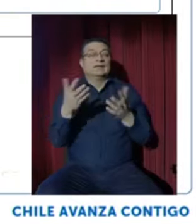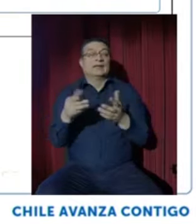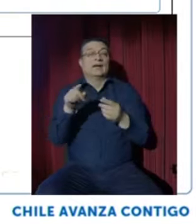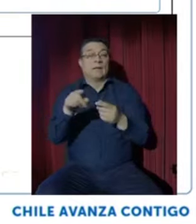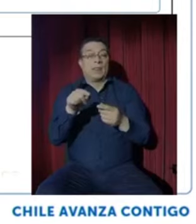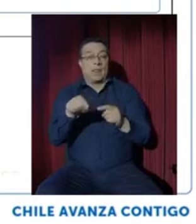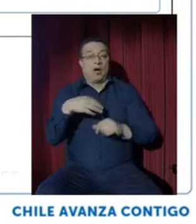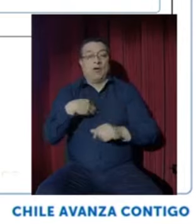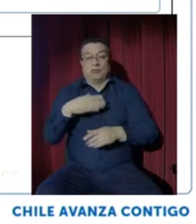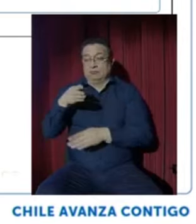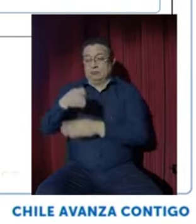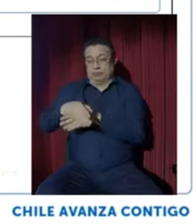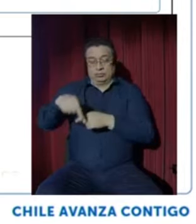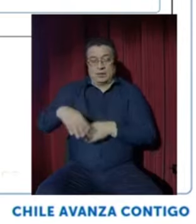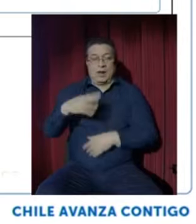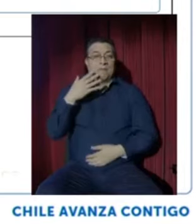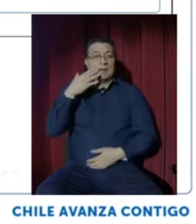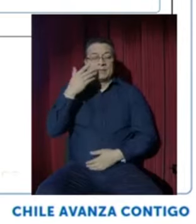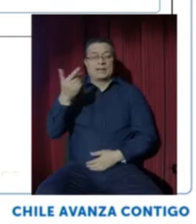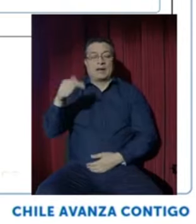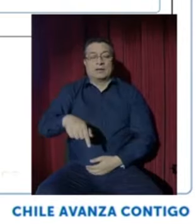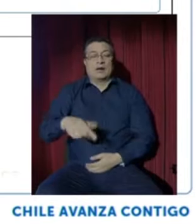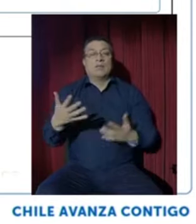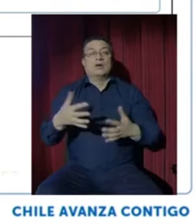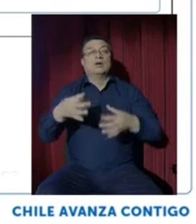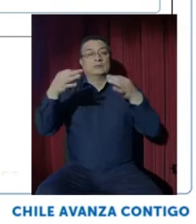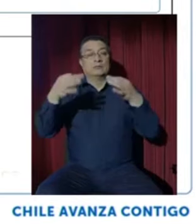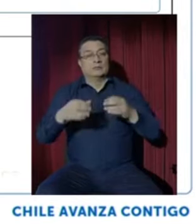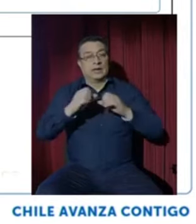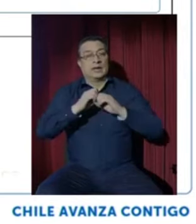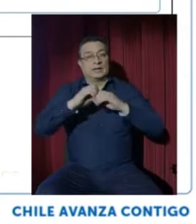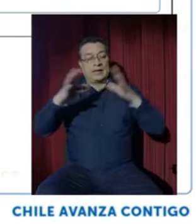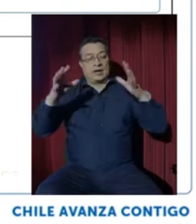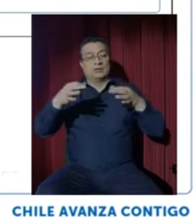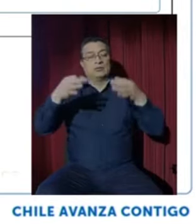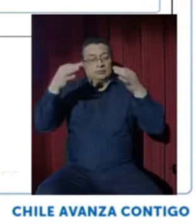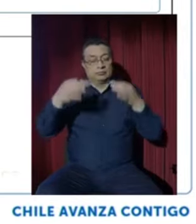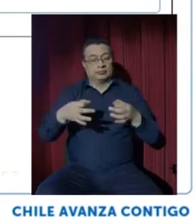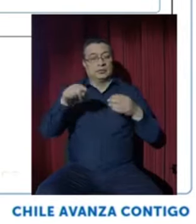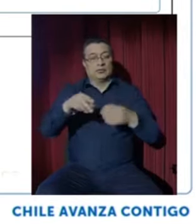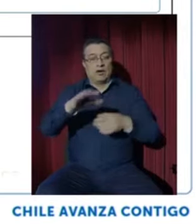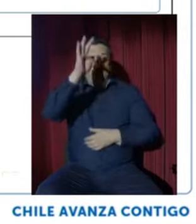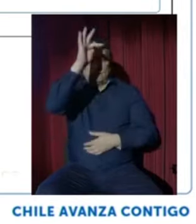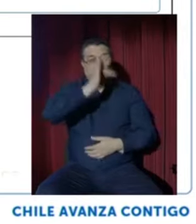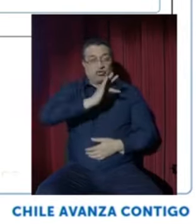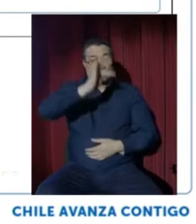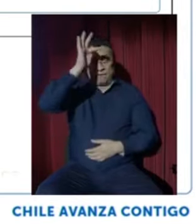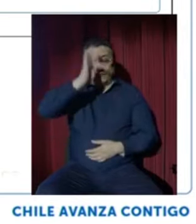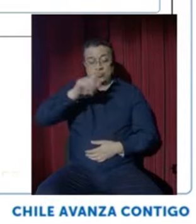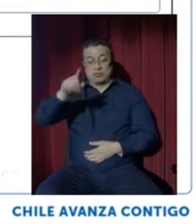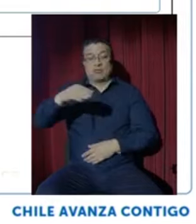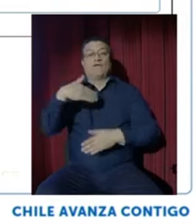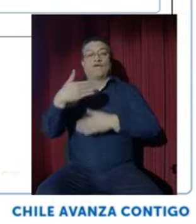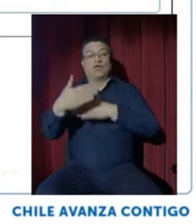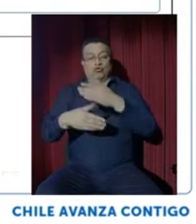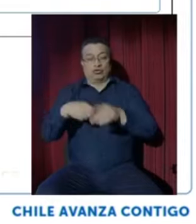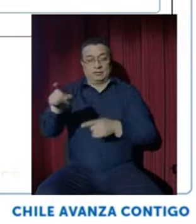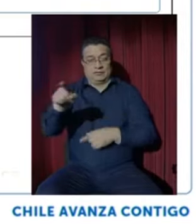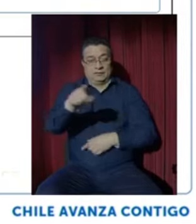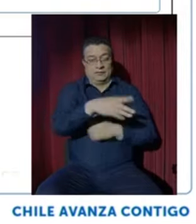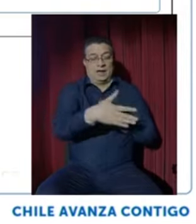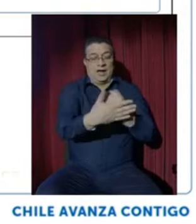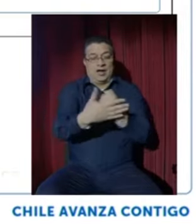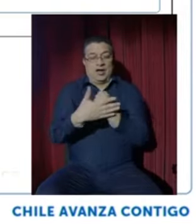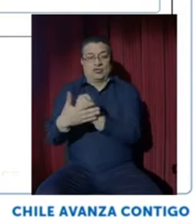en su provincia alcaldesa en algo bien concreto que ten que aplican finalmente los funcionarios para que funcione esto ya